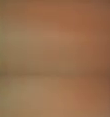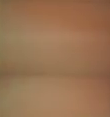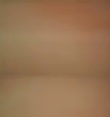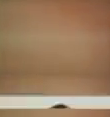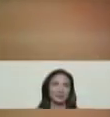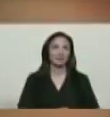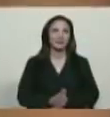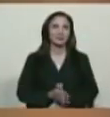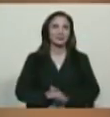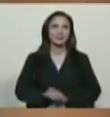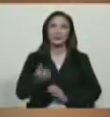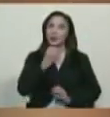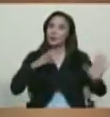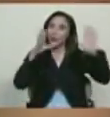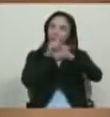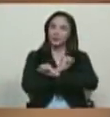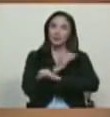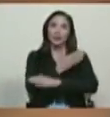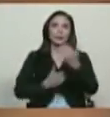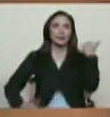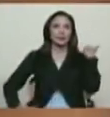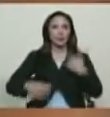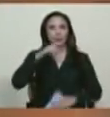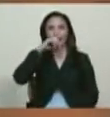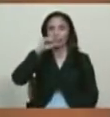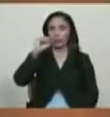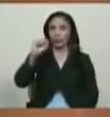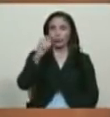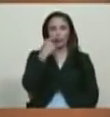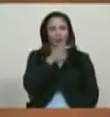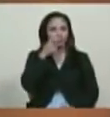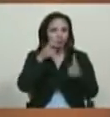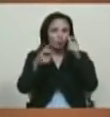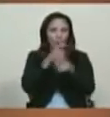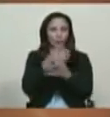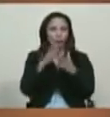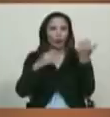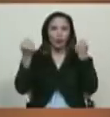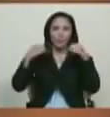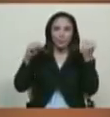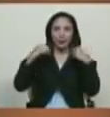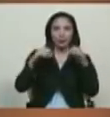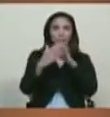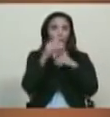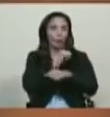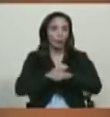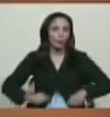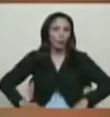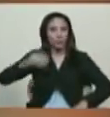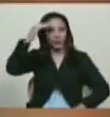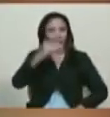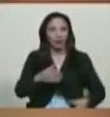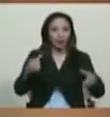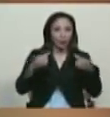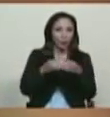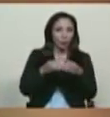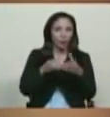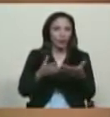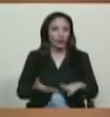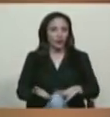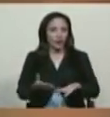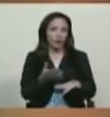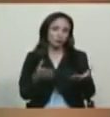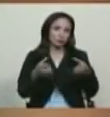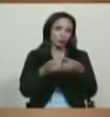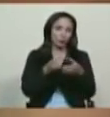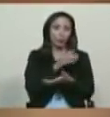el presidente constitucional de la república nicolás maduro supervisó las maniobras y ejercicios militares del grupo comando de la guardia nacional bolivariana